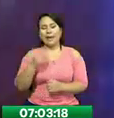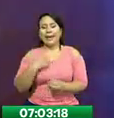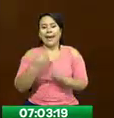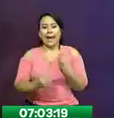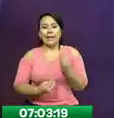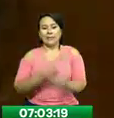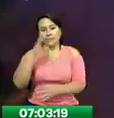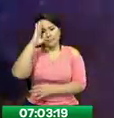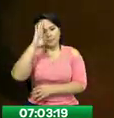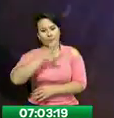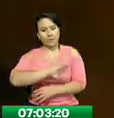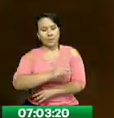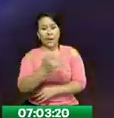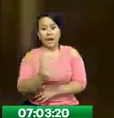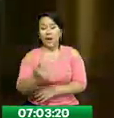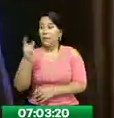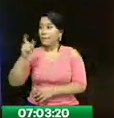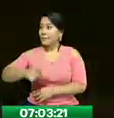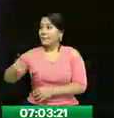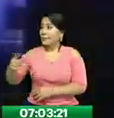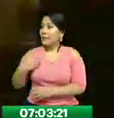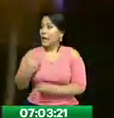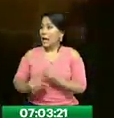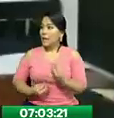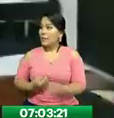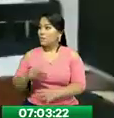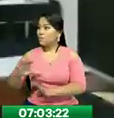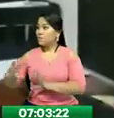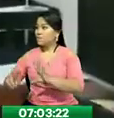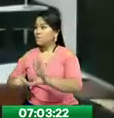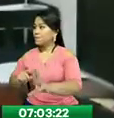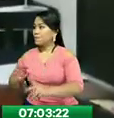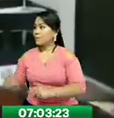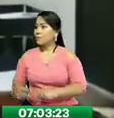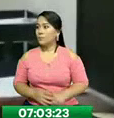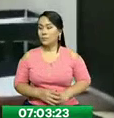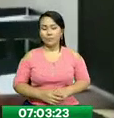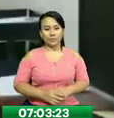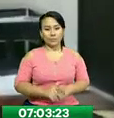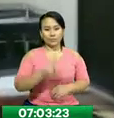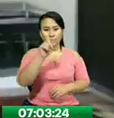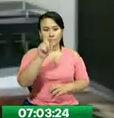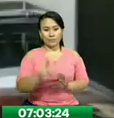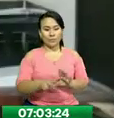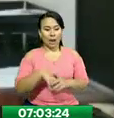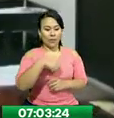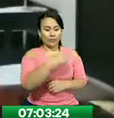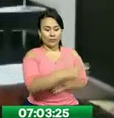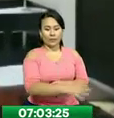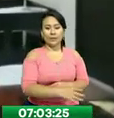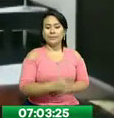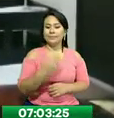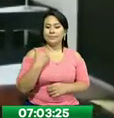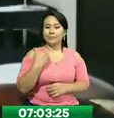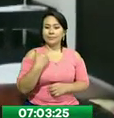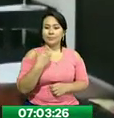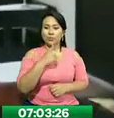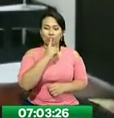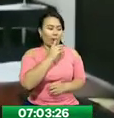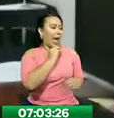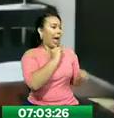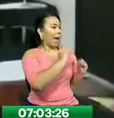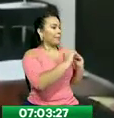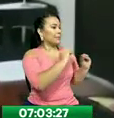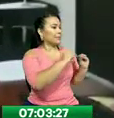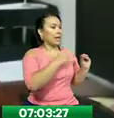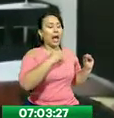policial. Los delincuentes se dan modos para llevarse lo ajeno. Uno de ellos se encontraba en la parte exterior, cumpliendo la función de campanero. Otro